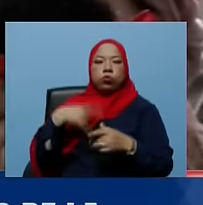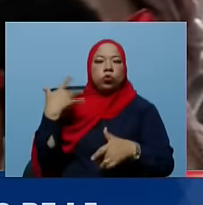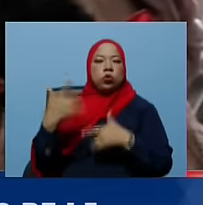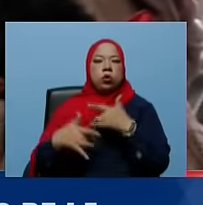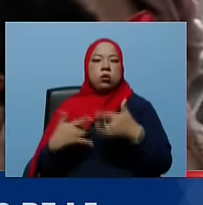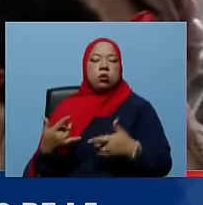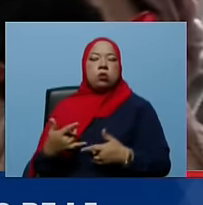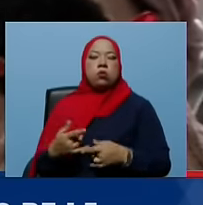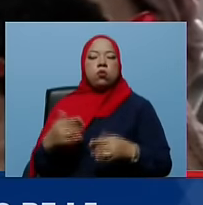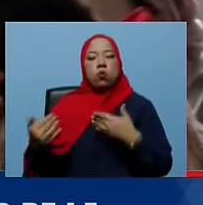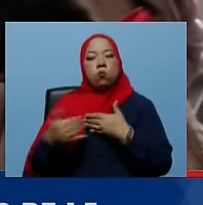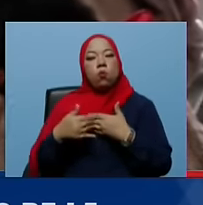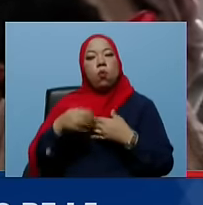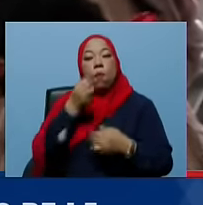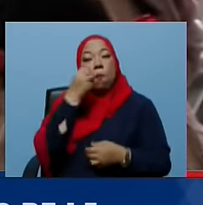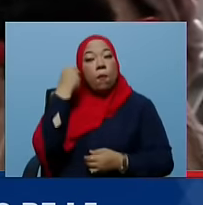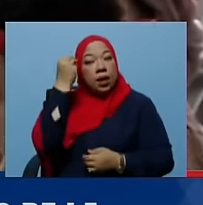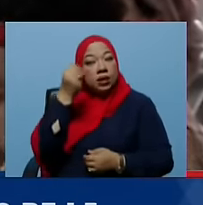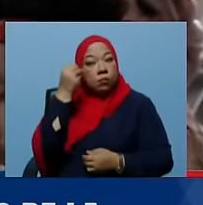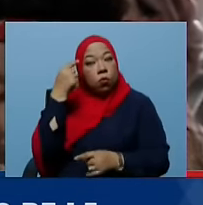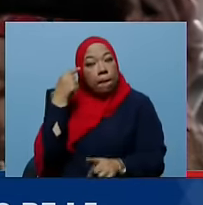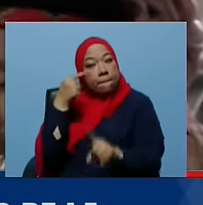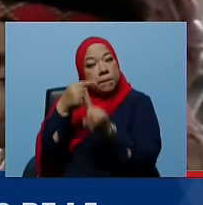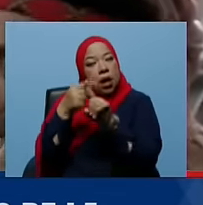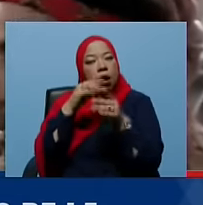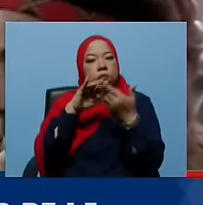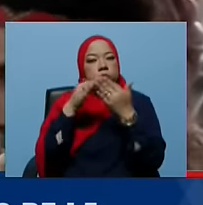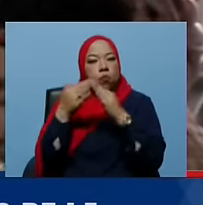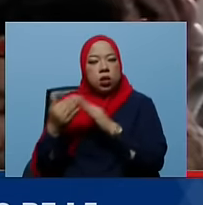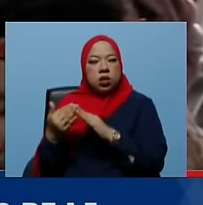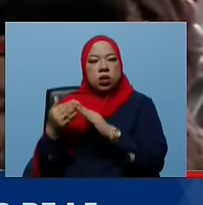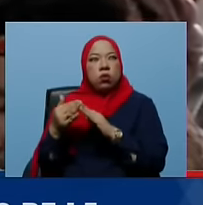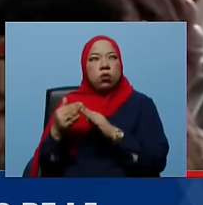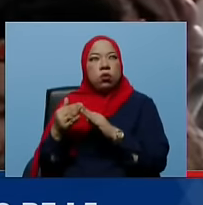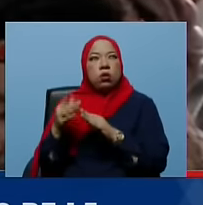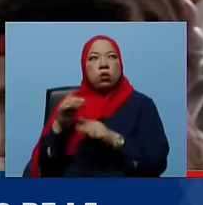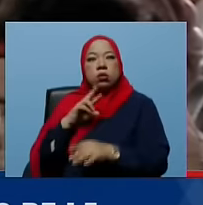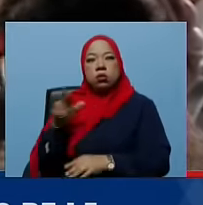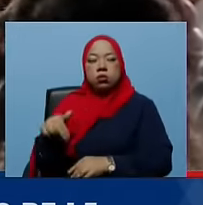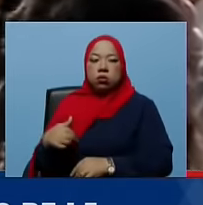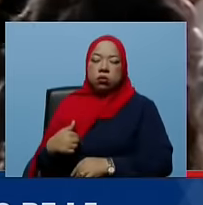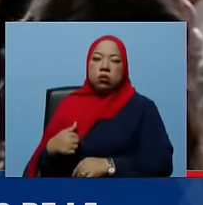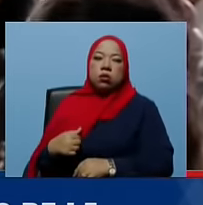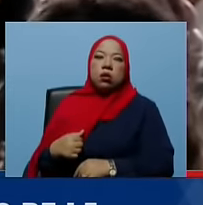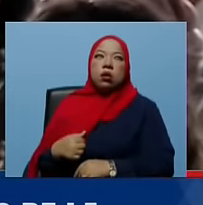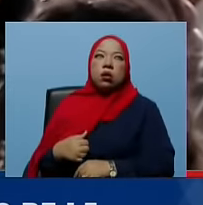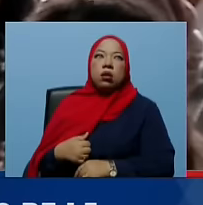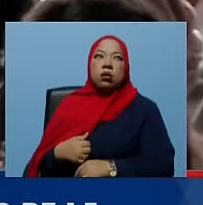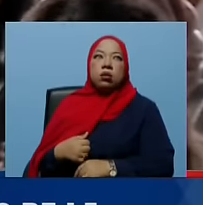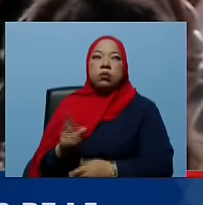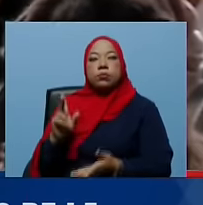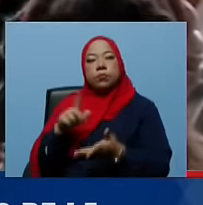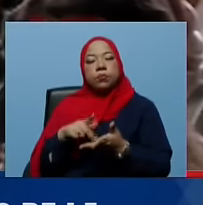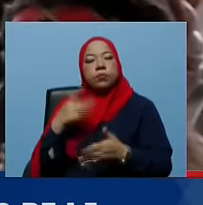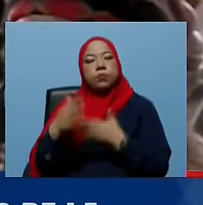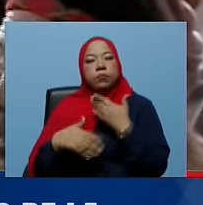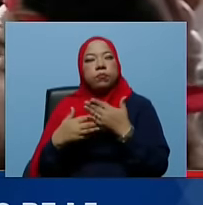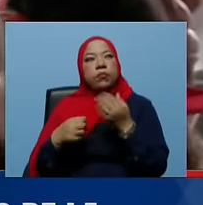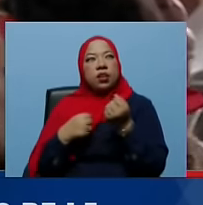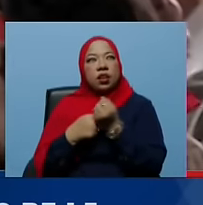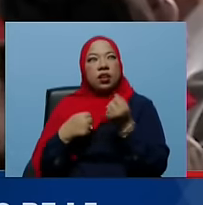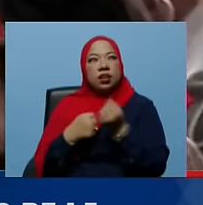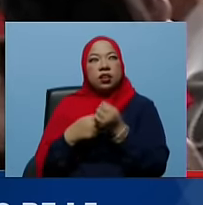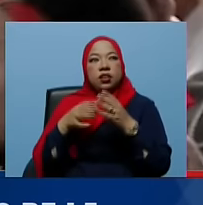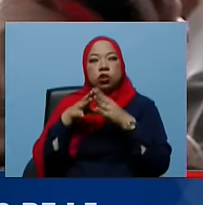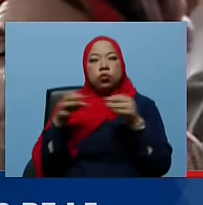ser de un impacto positivo para una comunidad en general. Entonces nosotros simplemente estamos aquí para apoyar a